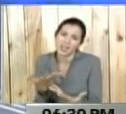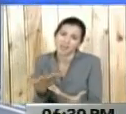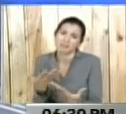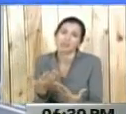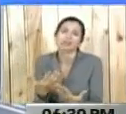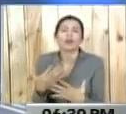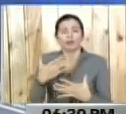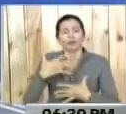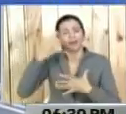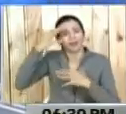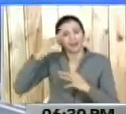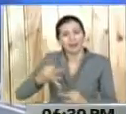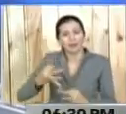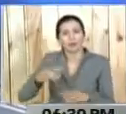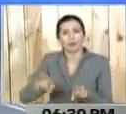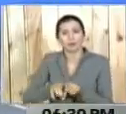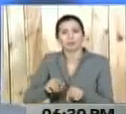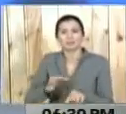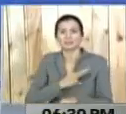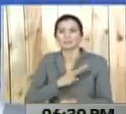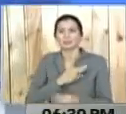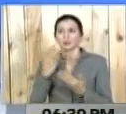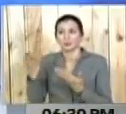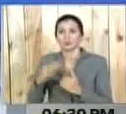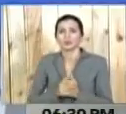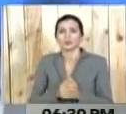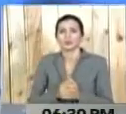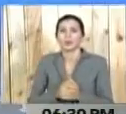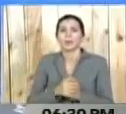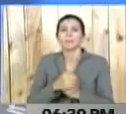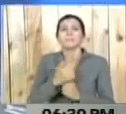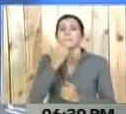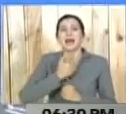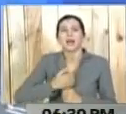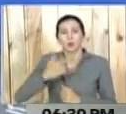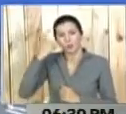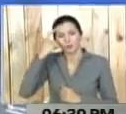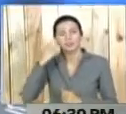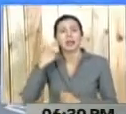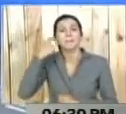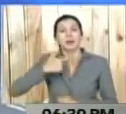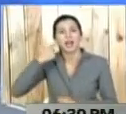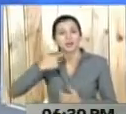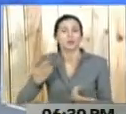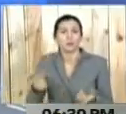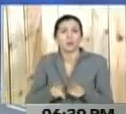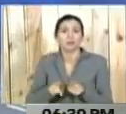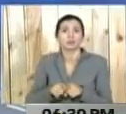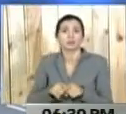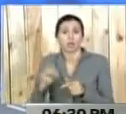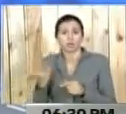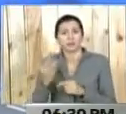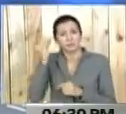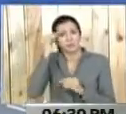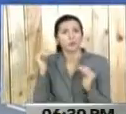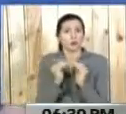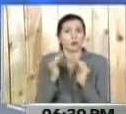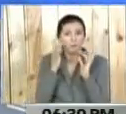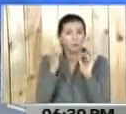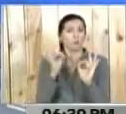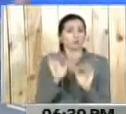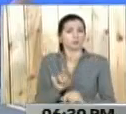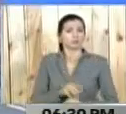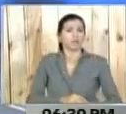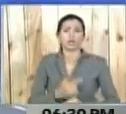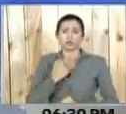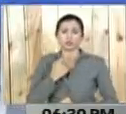en lo personal, como lo cree el señor Osvaldo Rivero Cabeza Mango, como lo cree el señor Mario Silva en un chat que teníamos por allí, que mosca con la jugadita, decir,